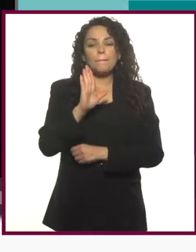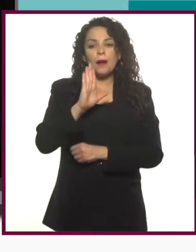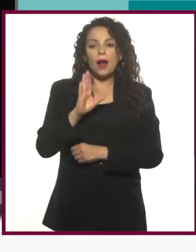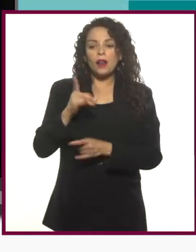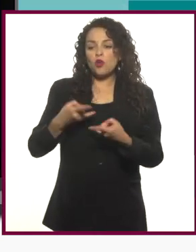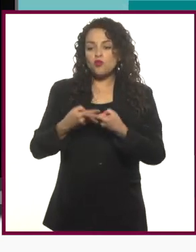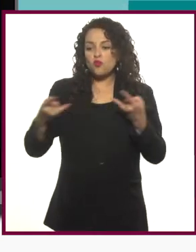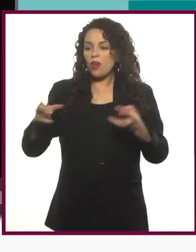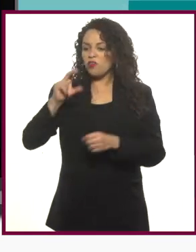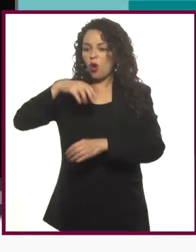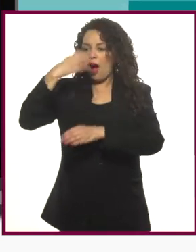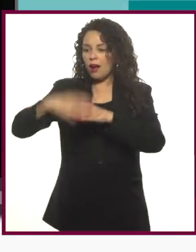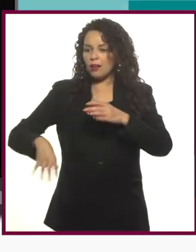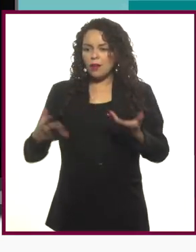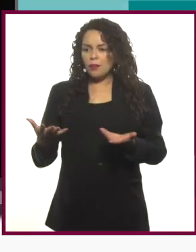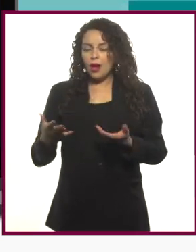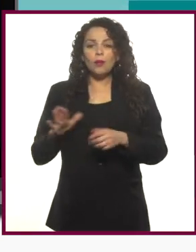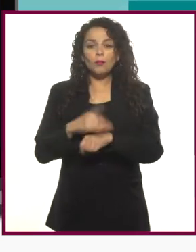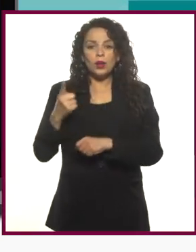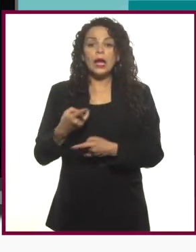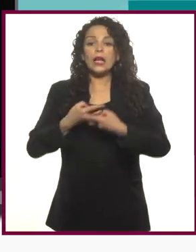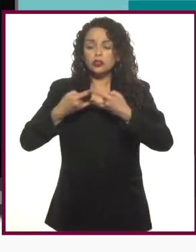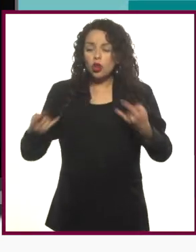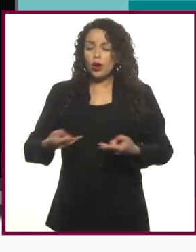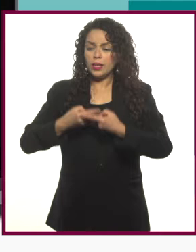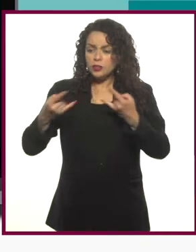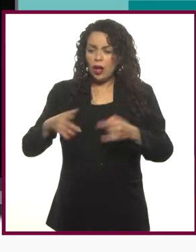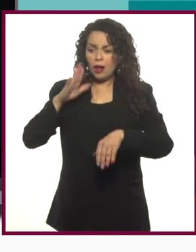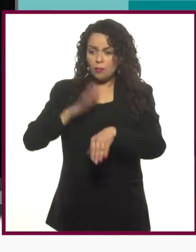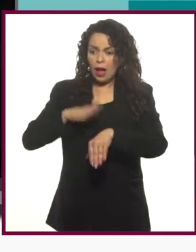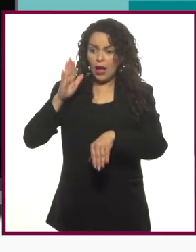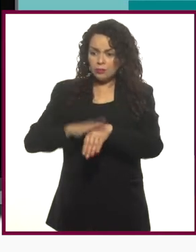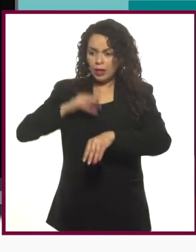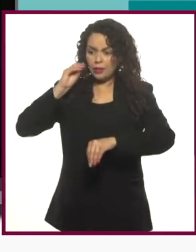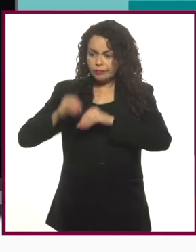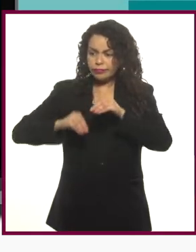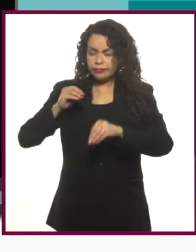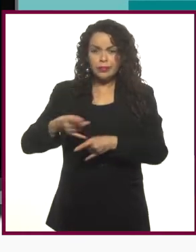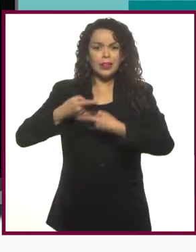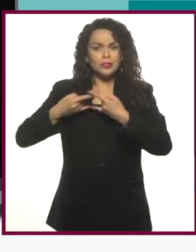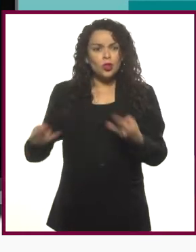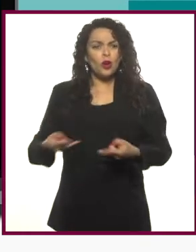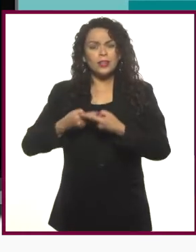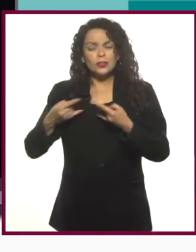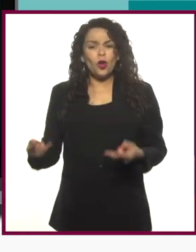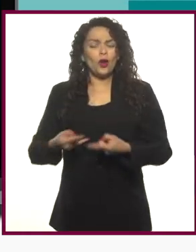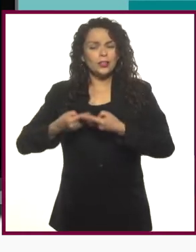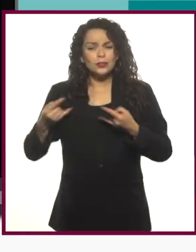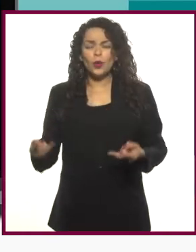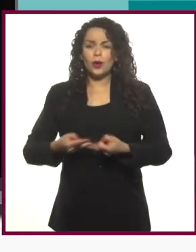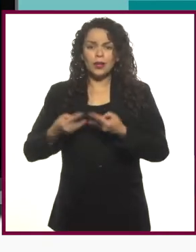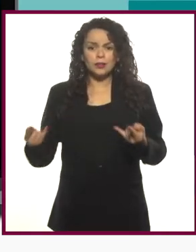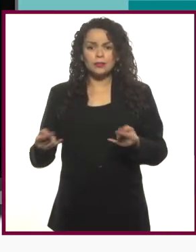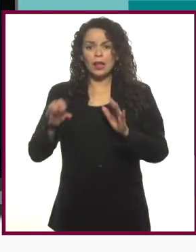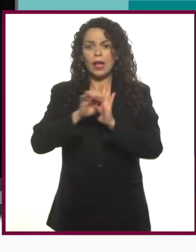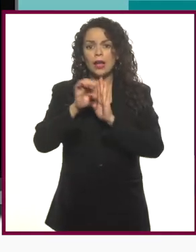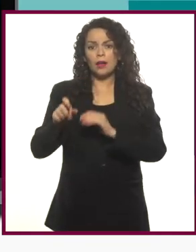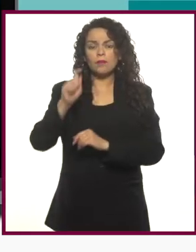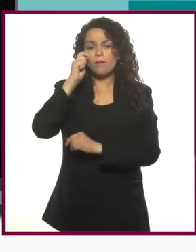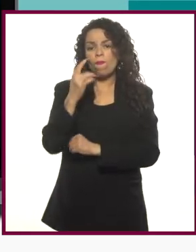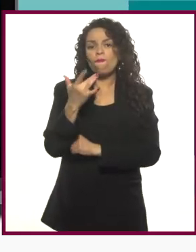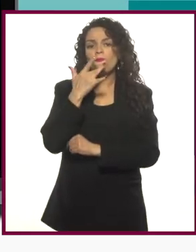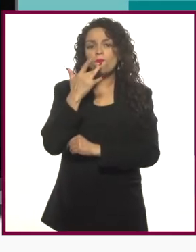el cuento de nunca acabar, se construyen historias por historias por historias por historias, Pondría otro ejemplo,